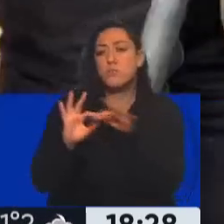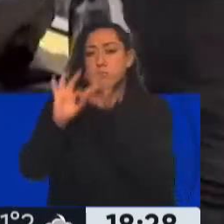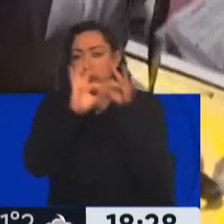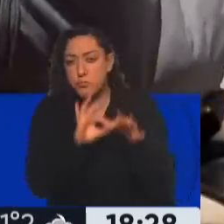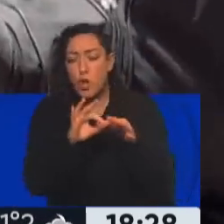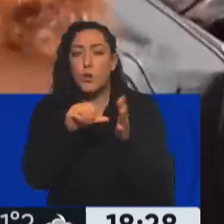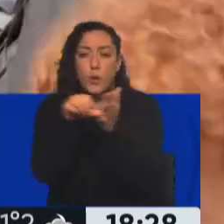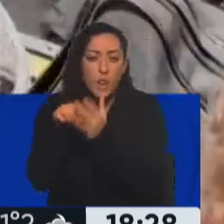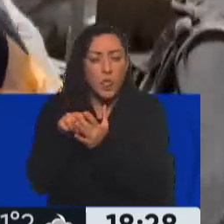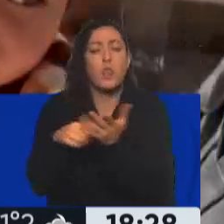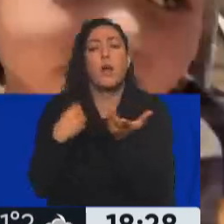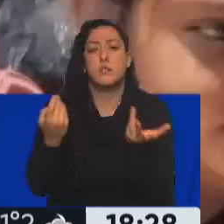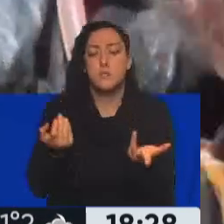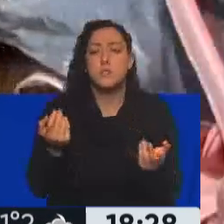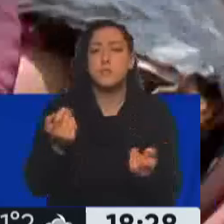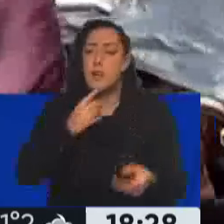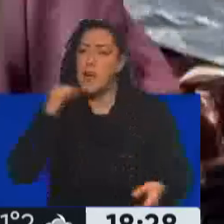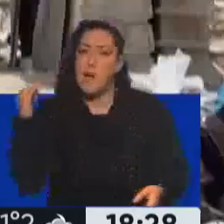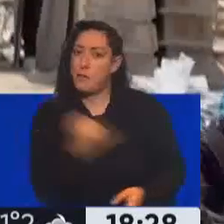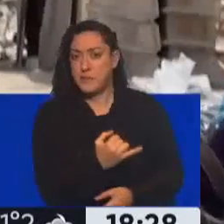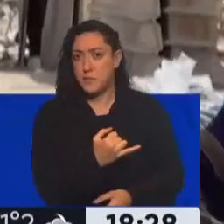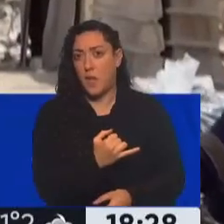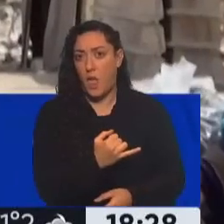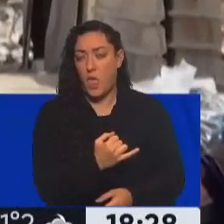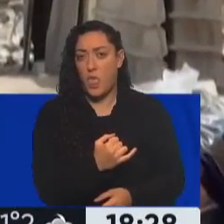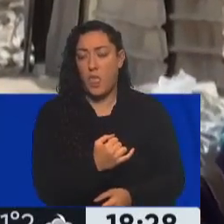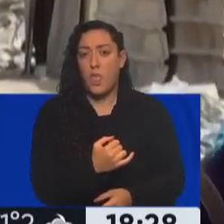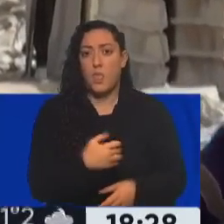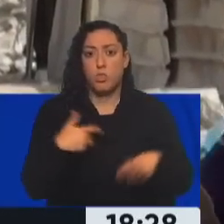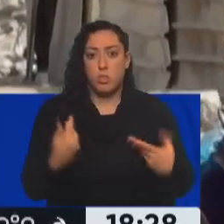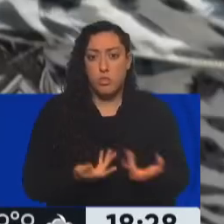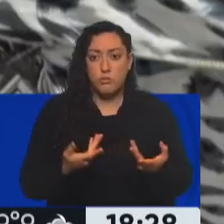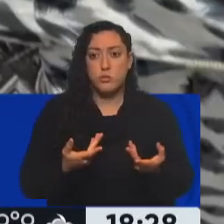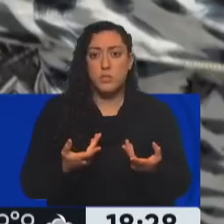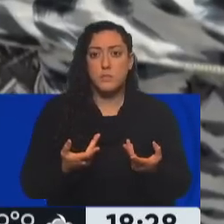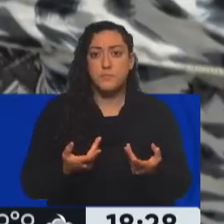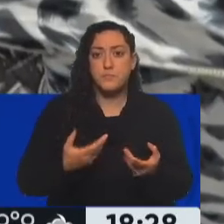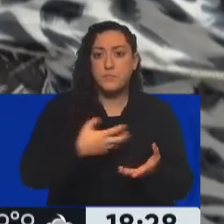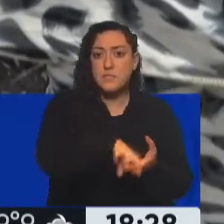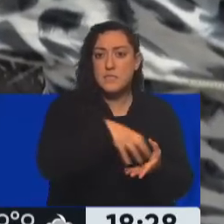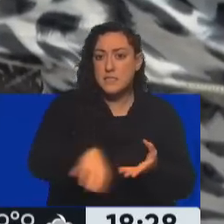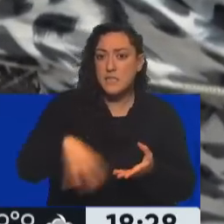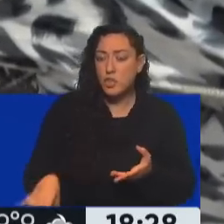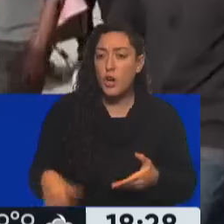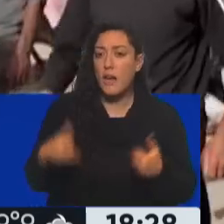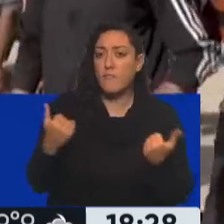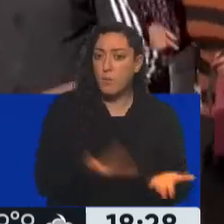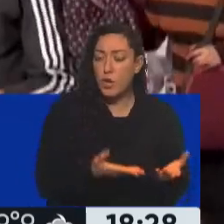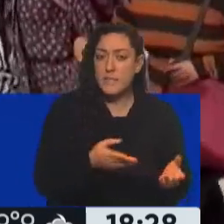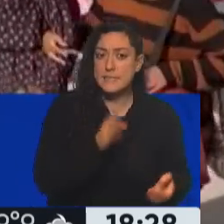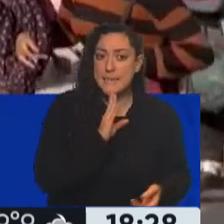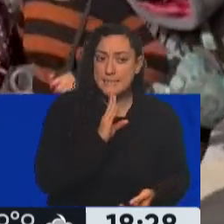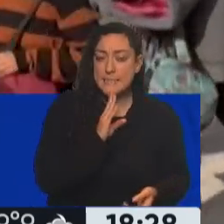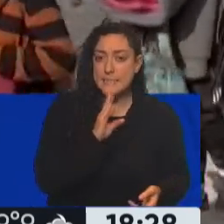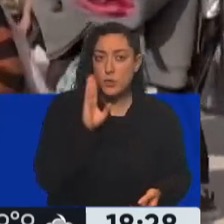ayuda lanzaron advertencias apocalípticas que hicieron sonar las alarmas incluso entre sectores pro-israelíes en el Congreso